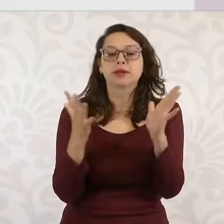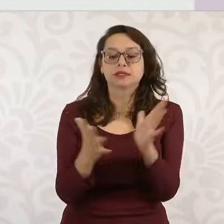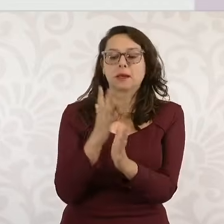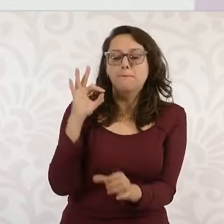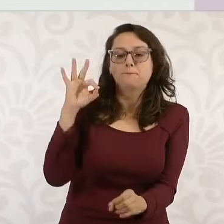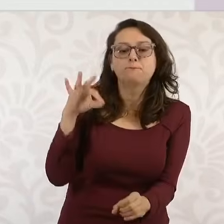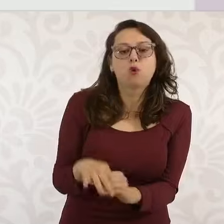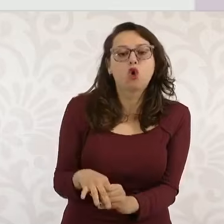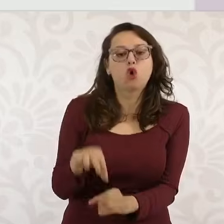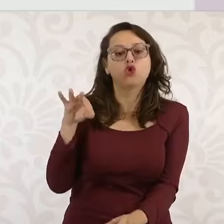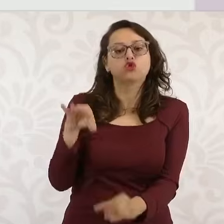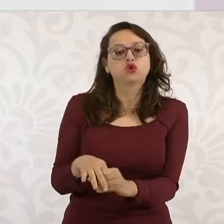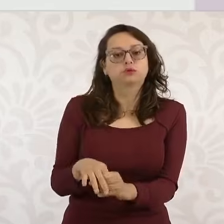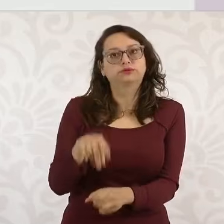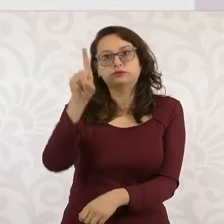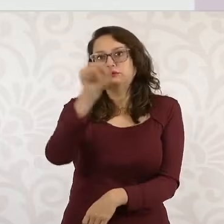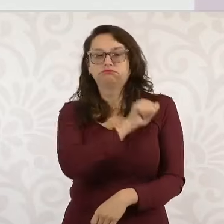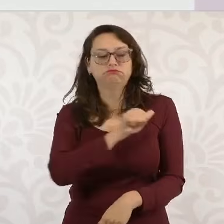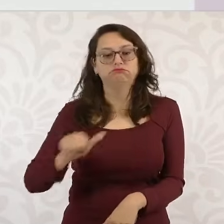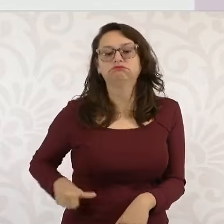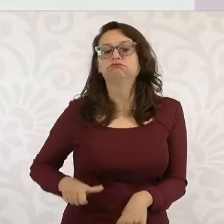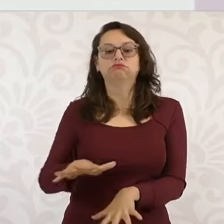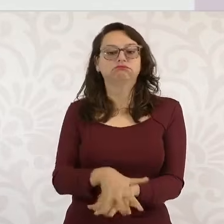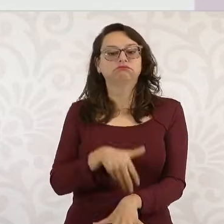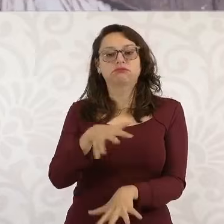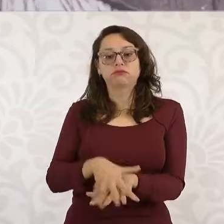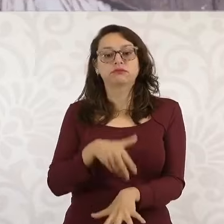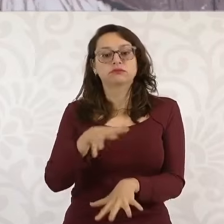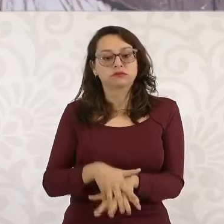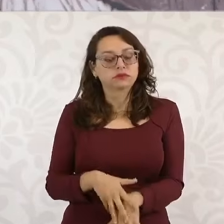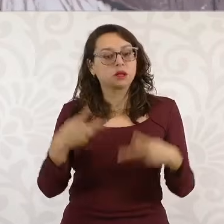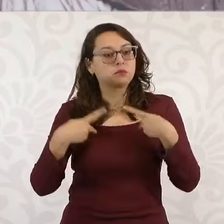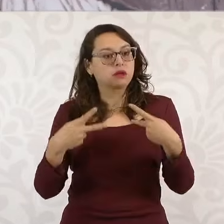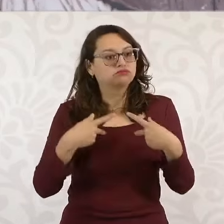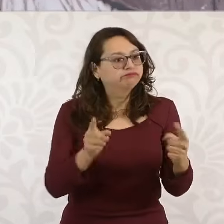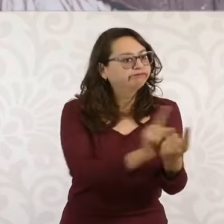fue en la alcaldía de Tlalpan, de manera directa.